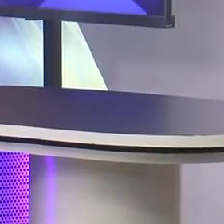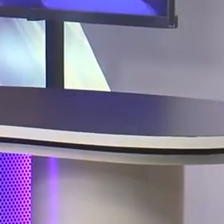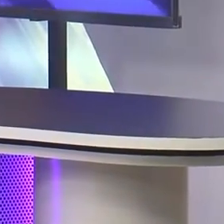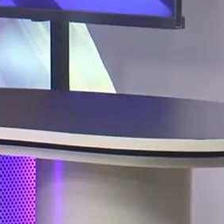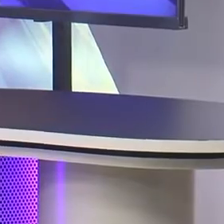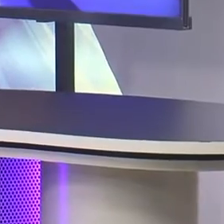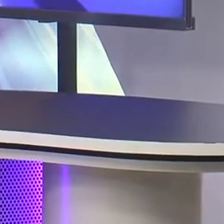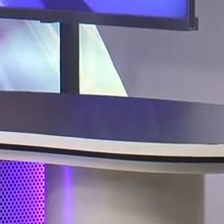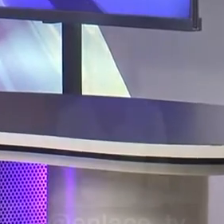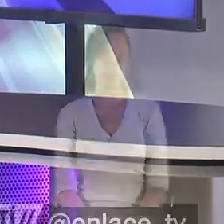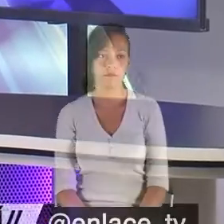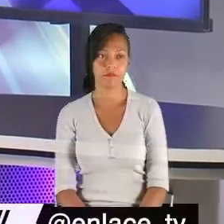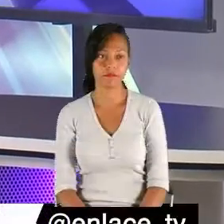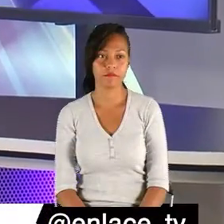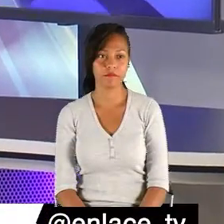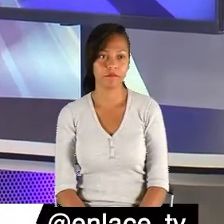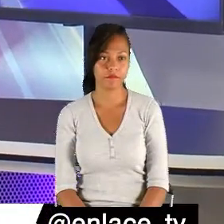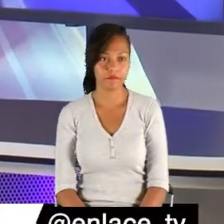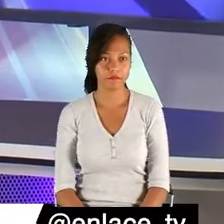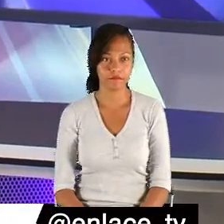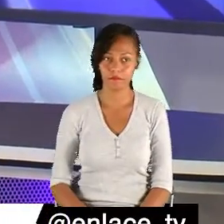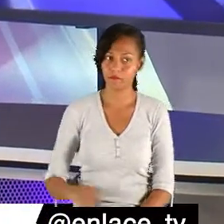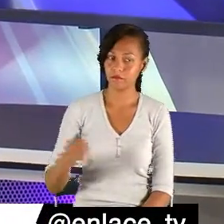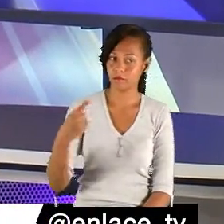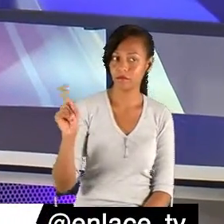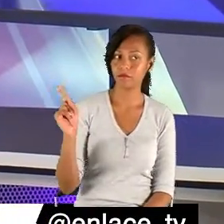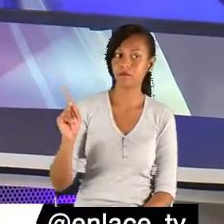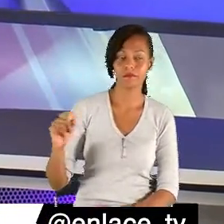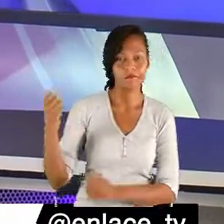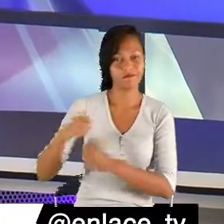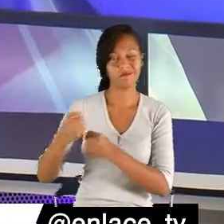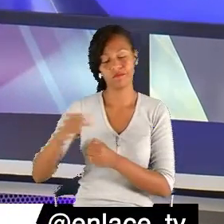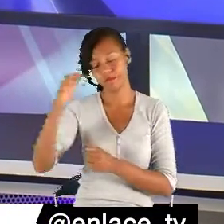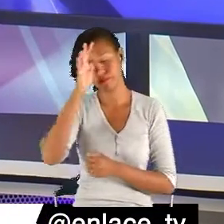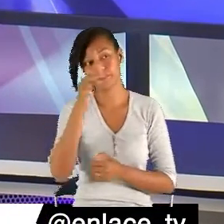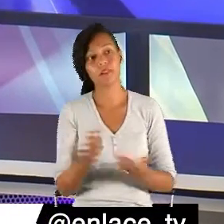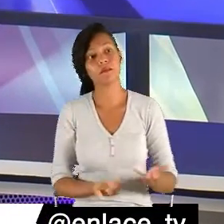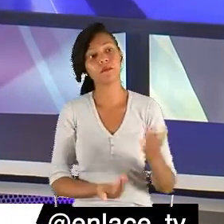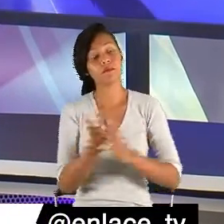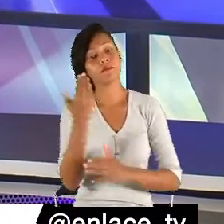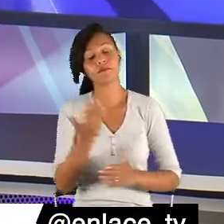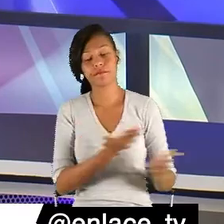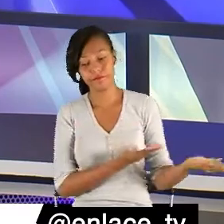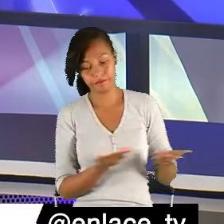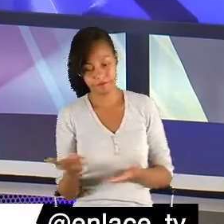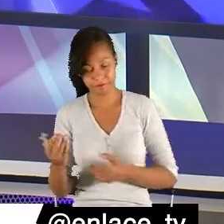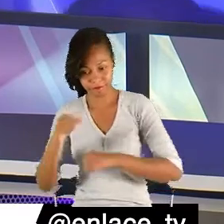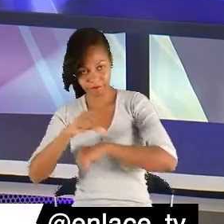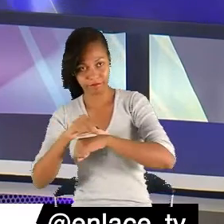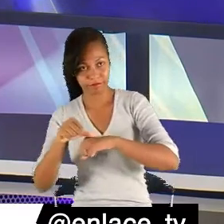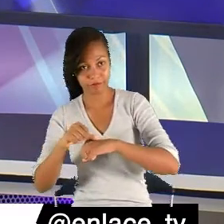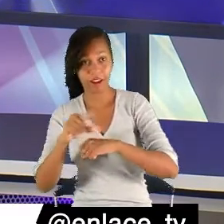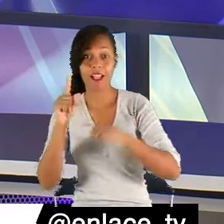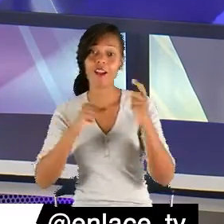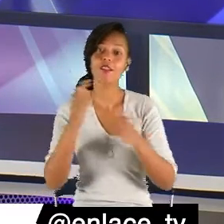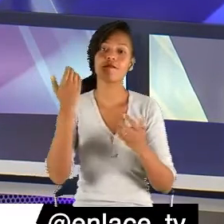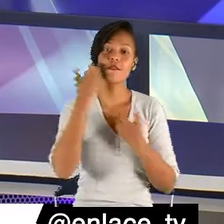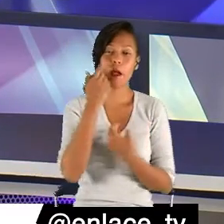iniciaron en la policlínica de ecopetrol las intervenciones quirúrgicas para pacientes con labio fisurado y paladar hendido